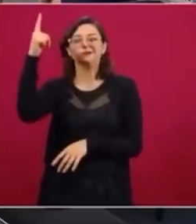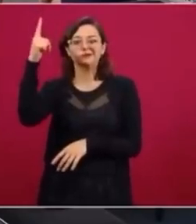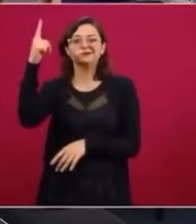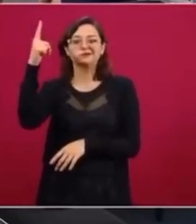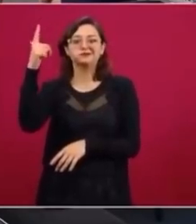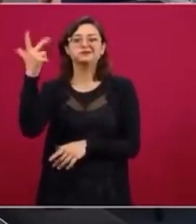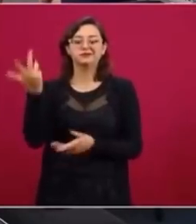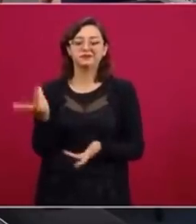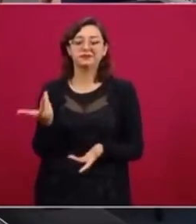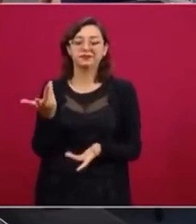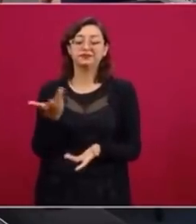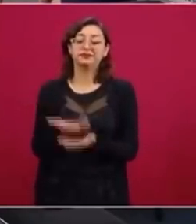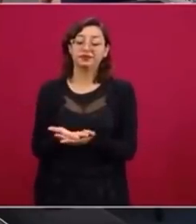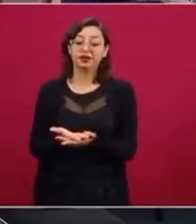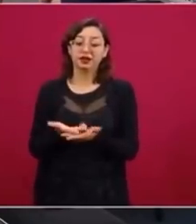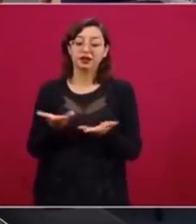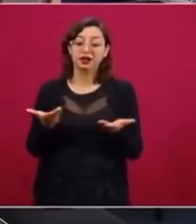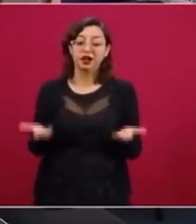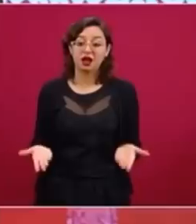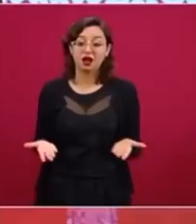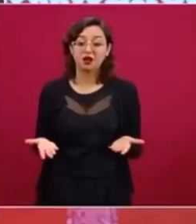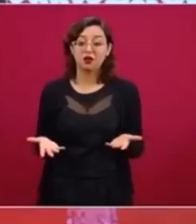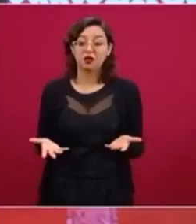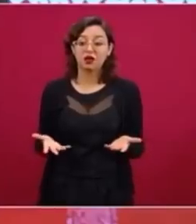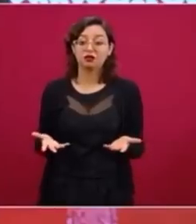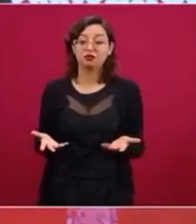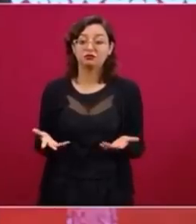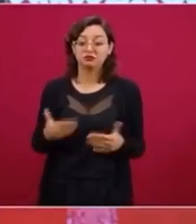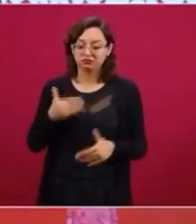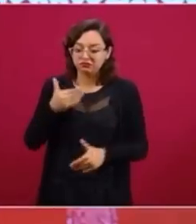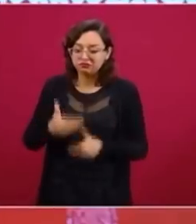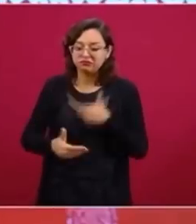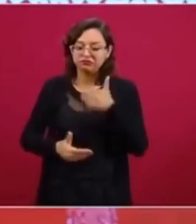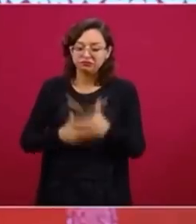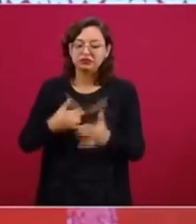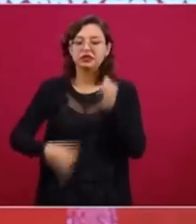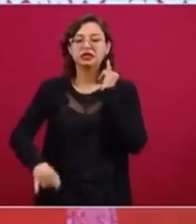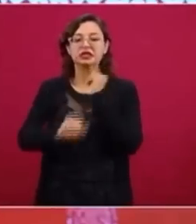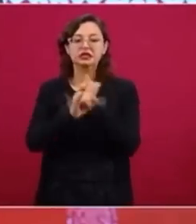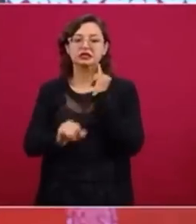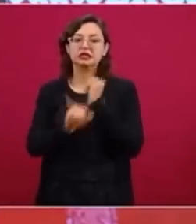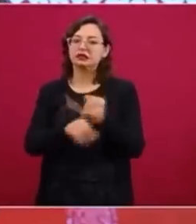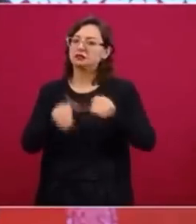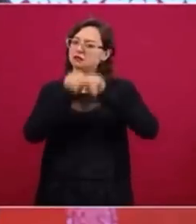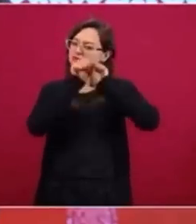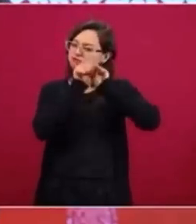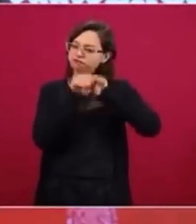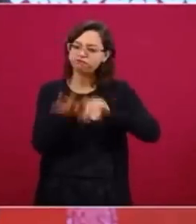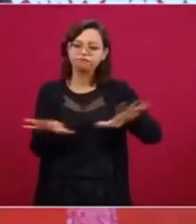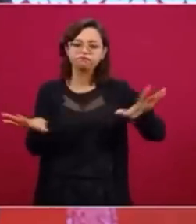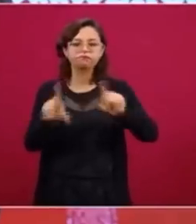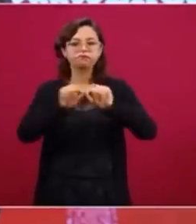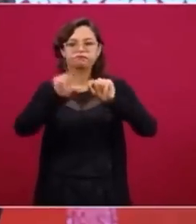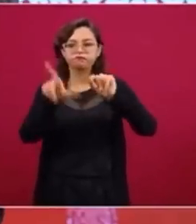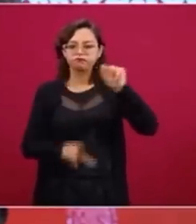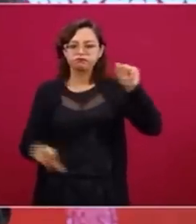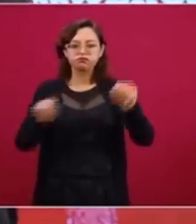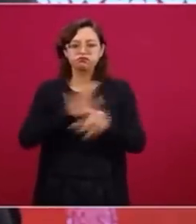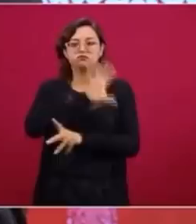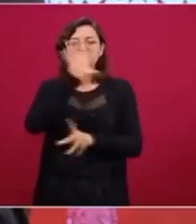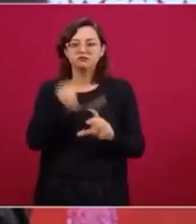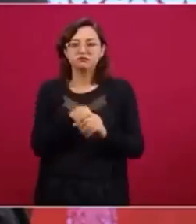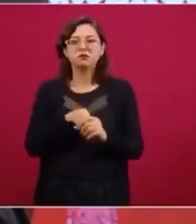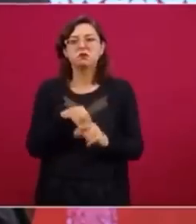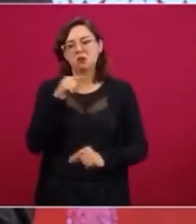Ahora vamos a tener internet para todos. Esto va a facilitar. Otra